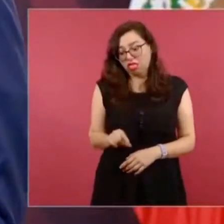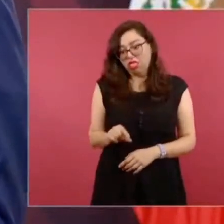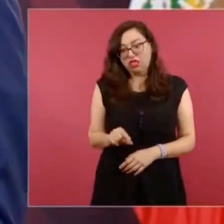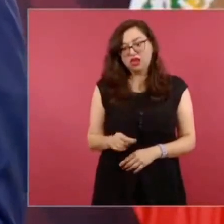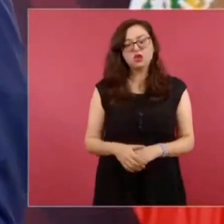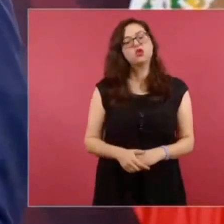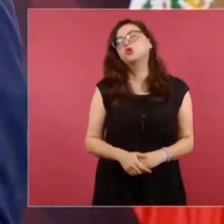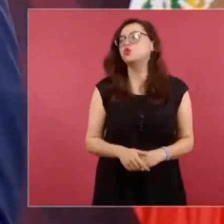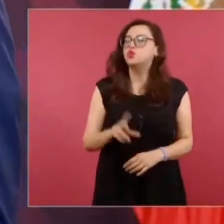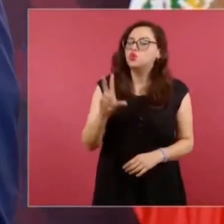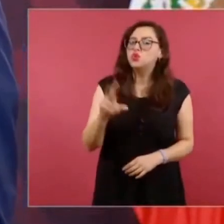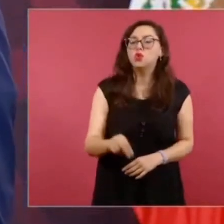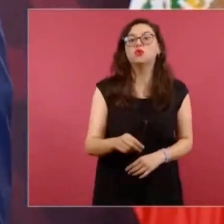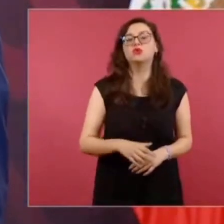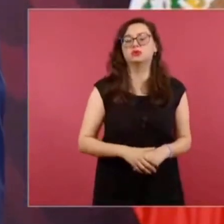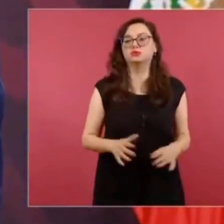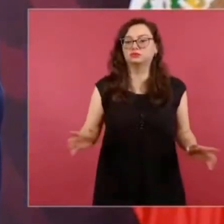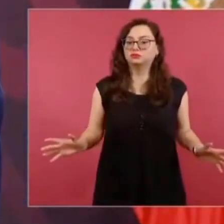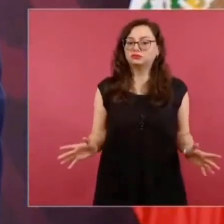No,